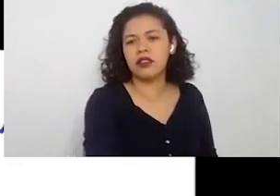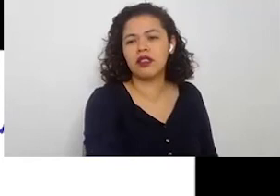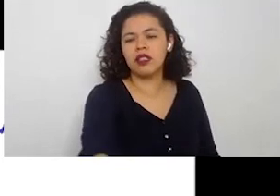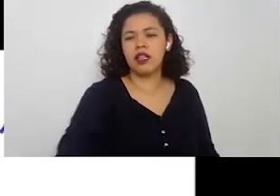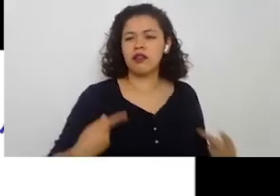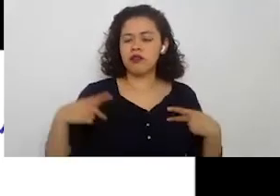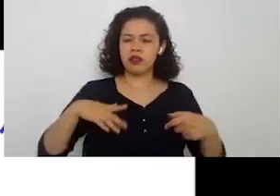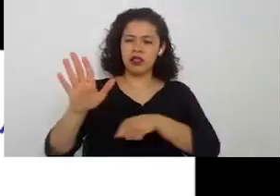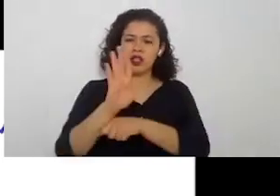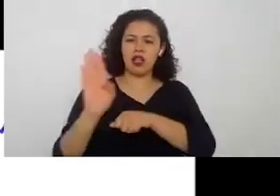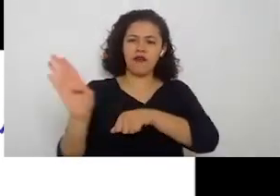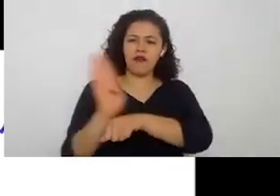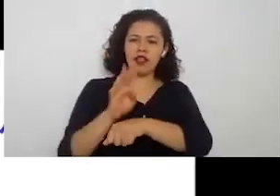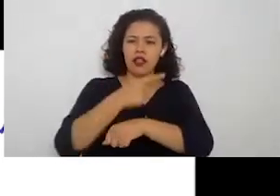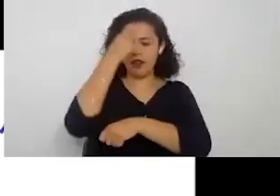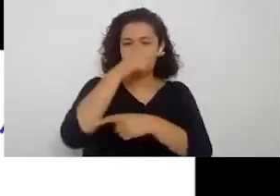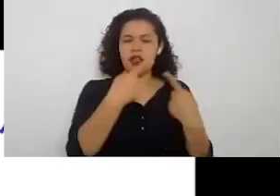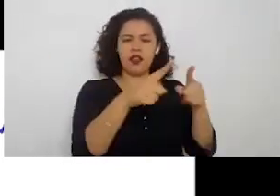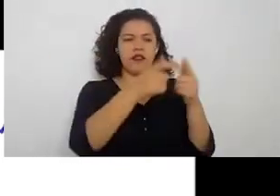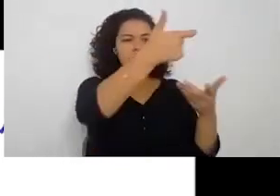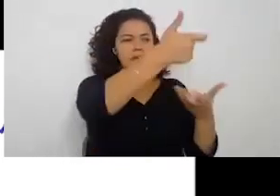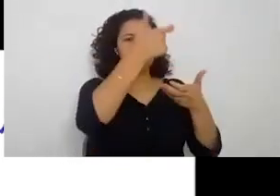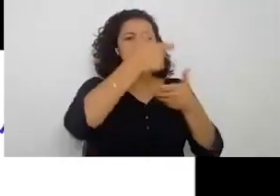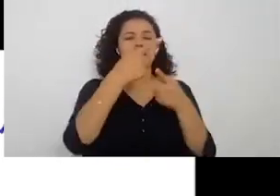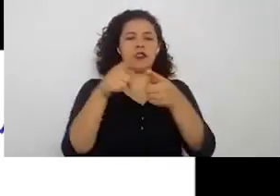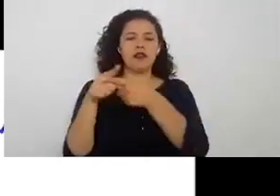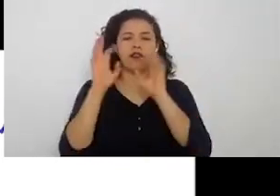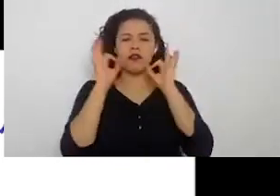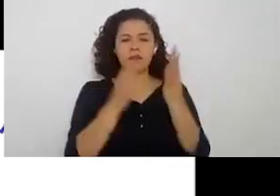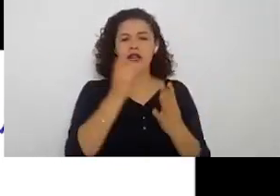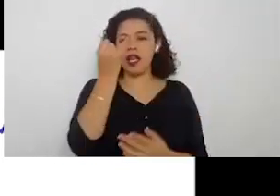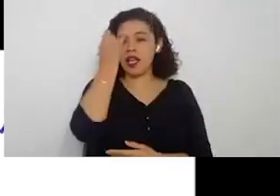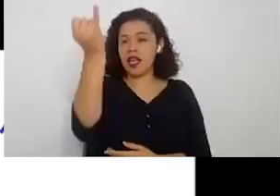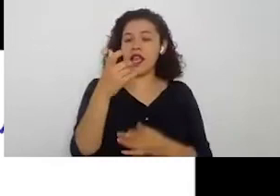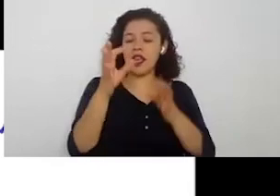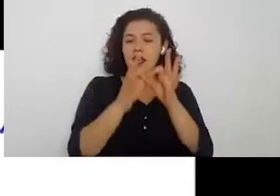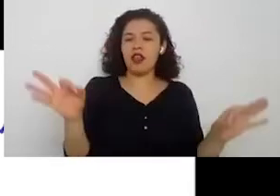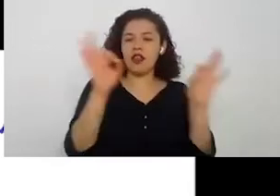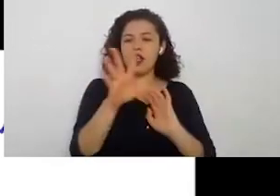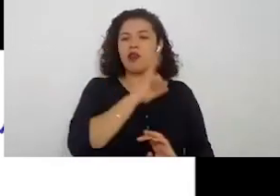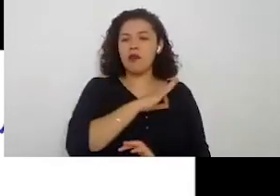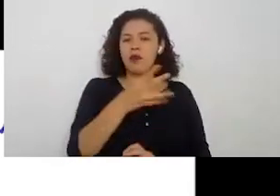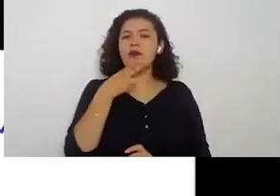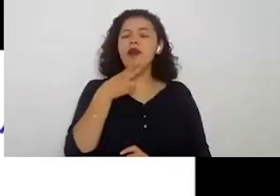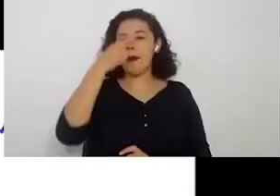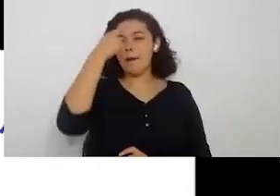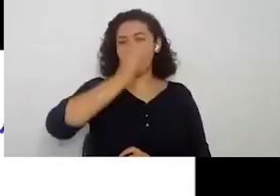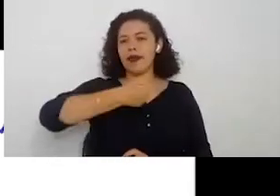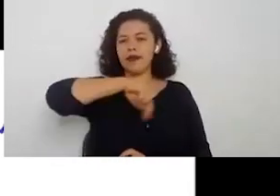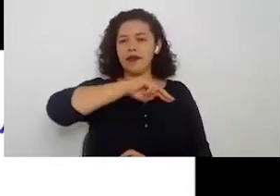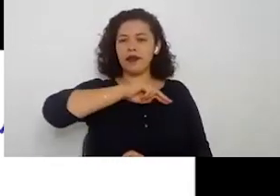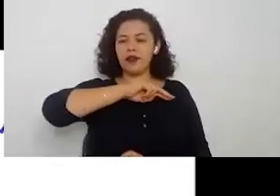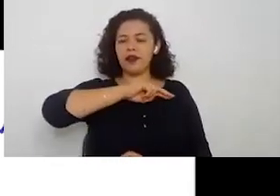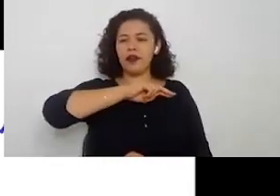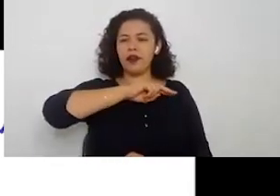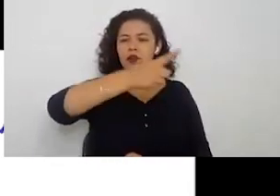la diversificación de esas fuentes de recursos. Vimos 6 ideas importantes y potenciales por las cuales pueden ustedes